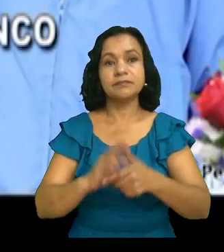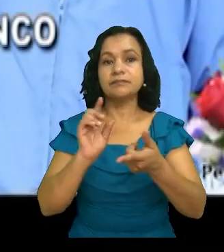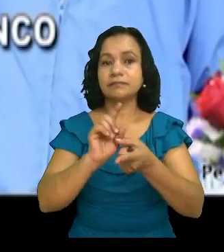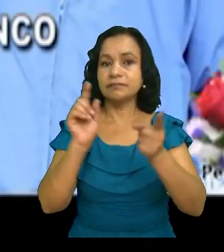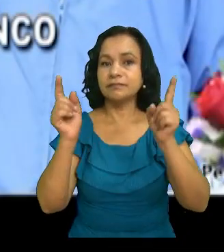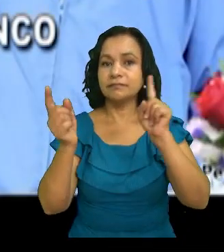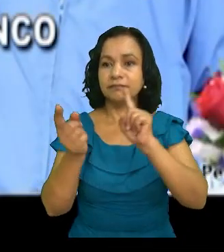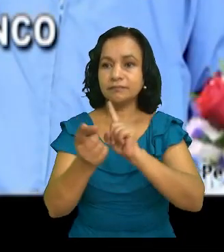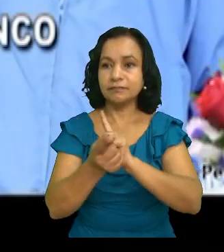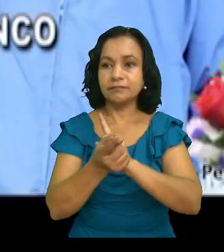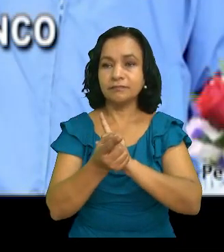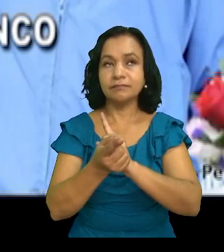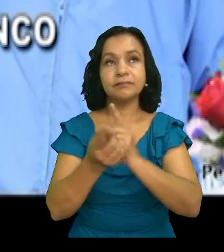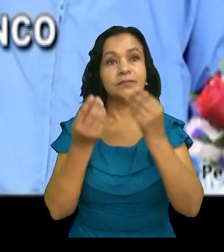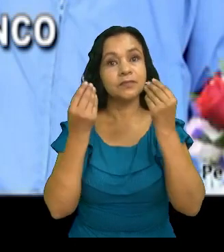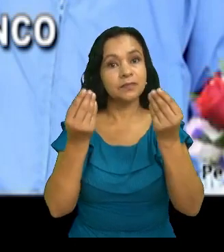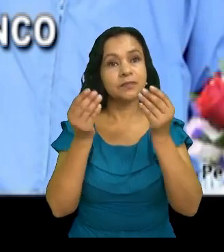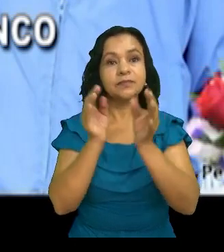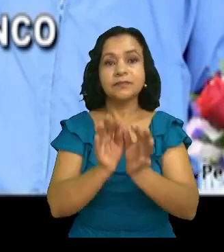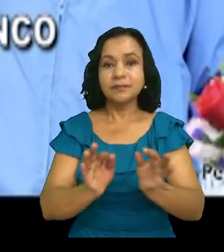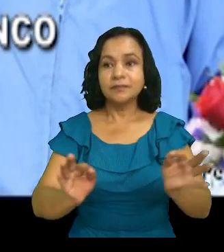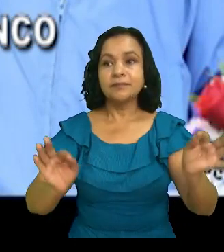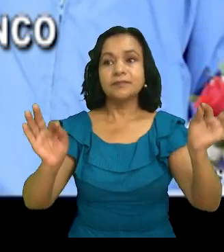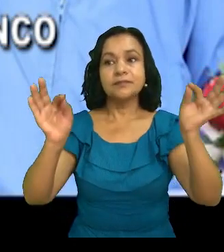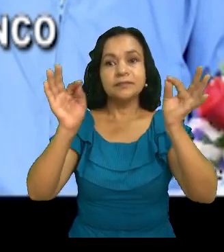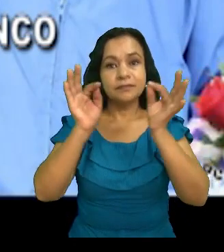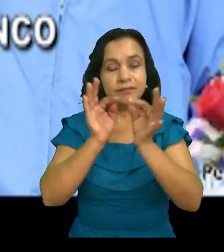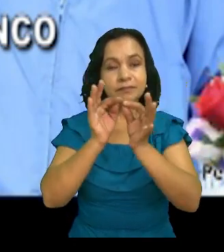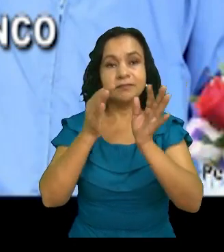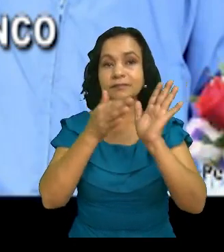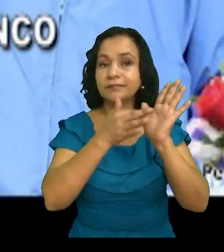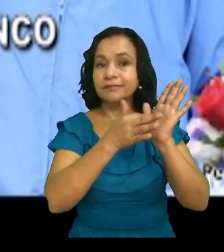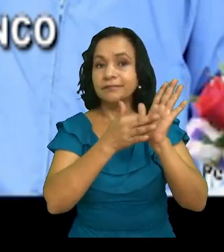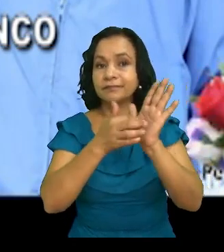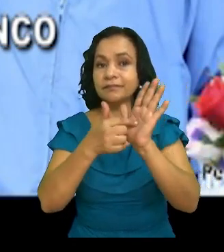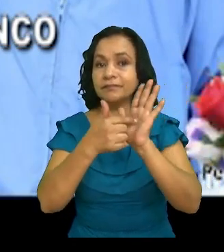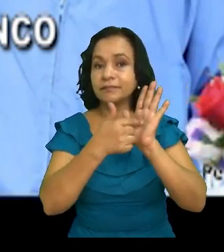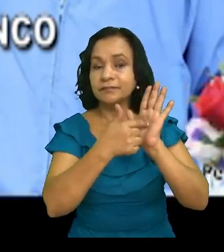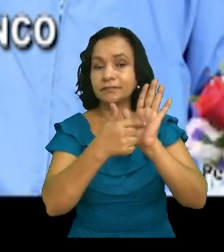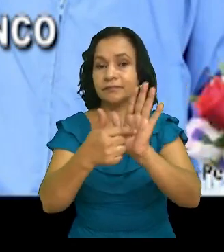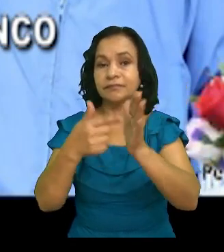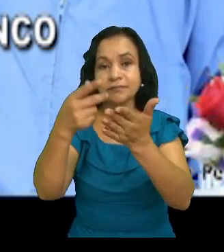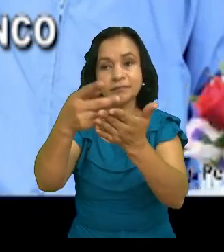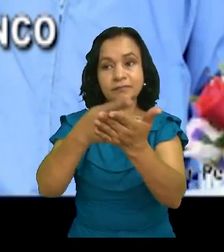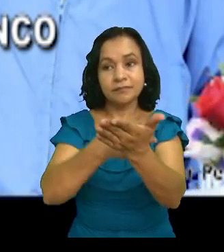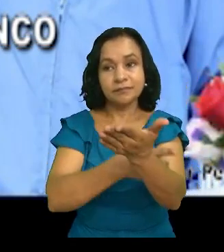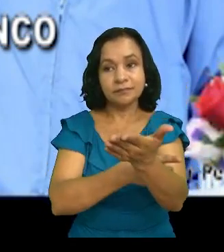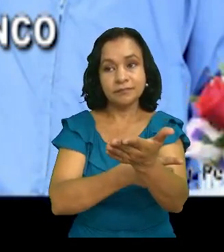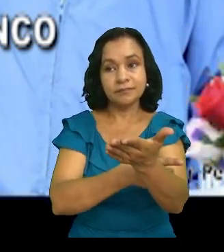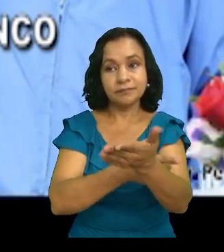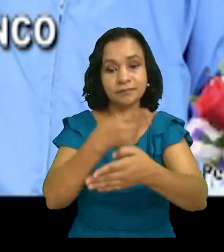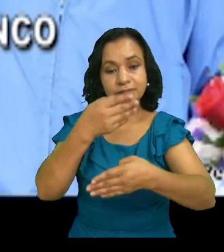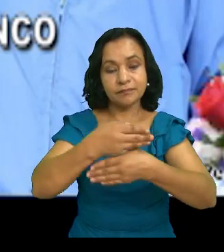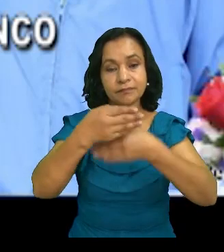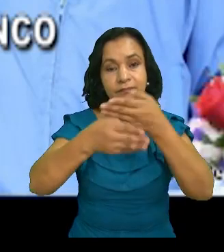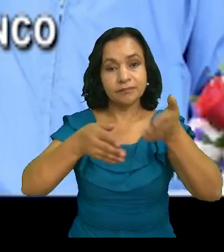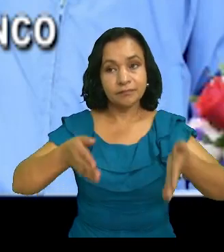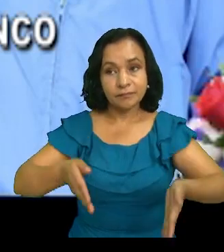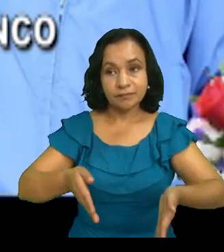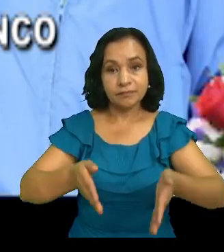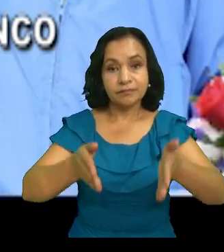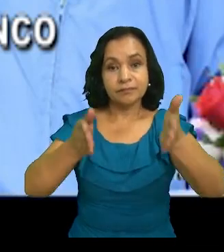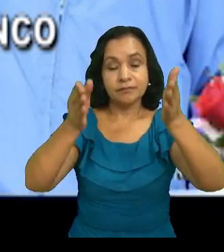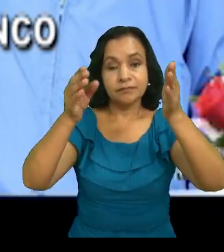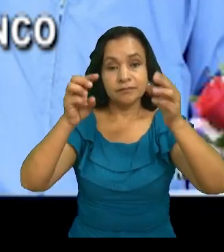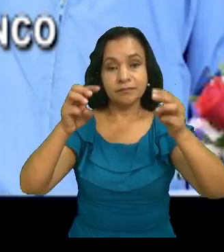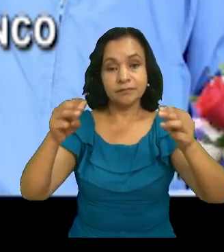Transformaciones muy profundas. Un proyecto muy, muy emblemático. Okay. Es el proyecto de construcción de la carretera